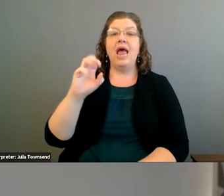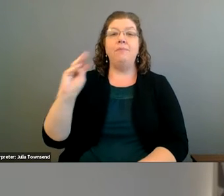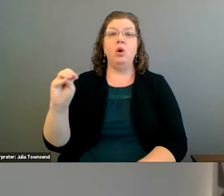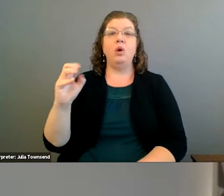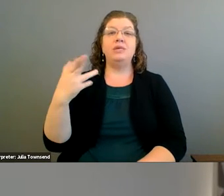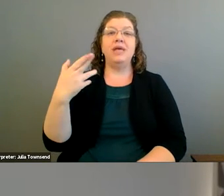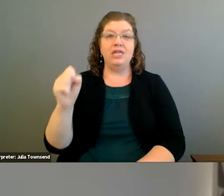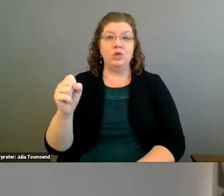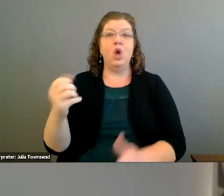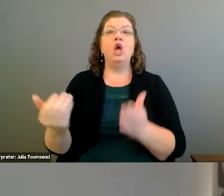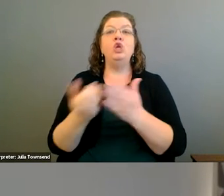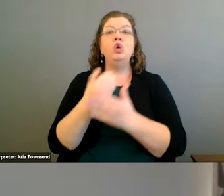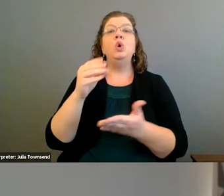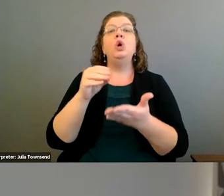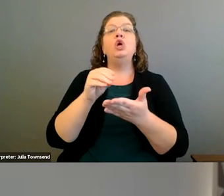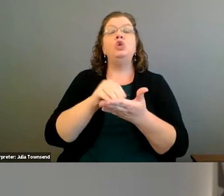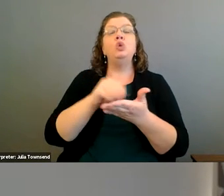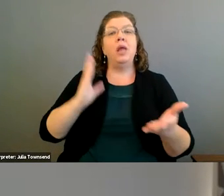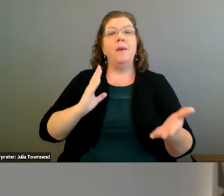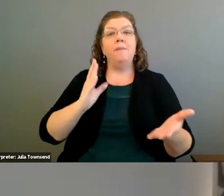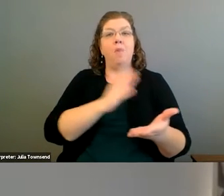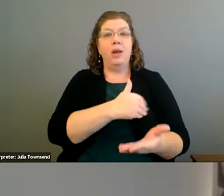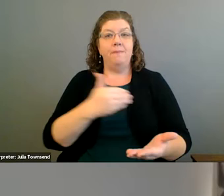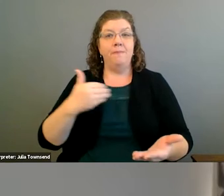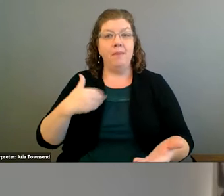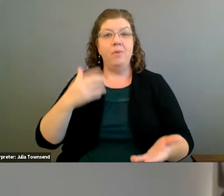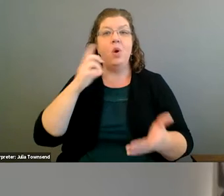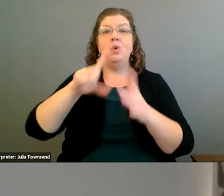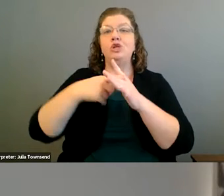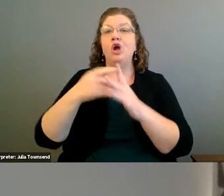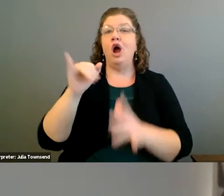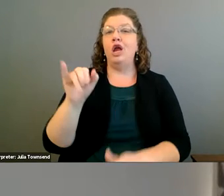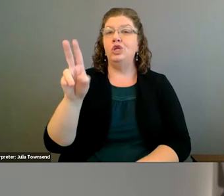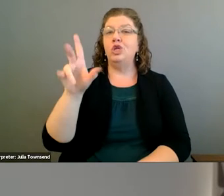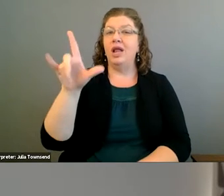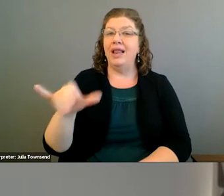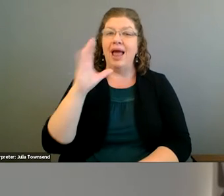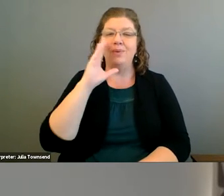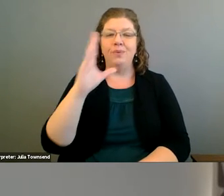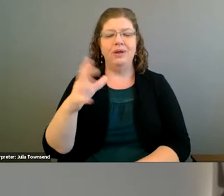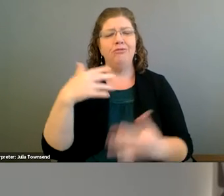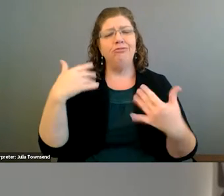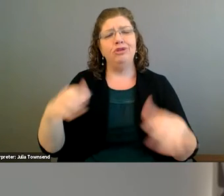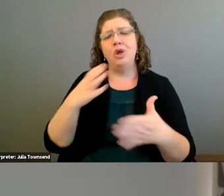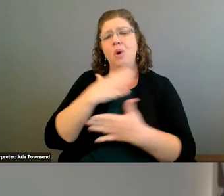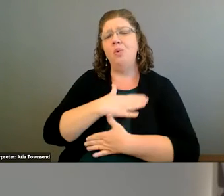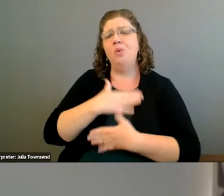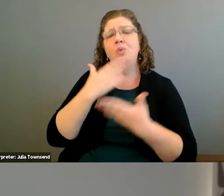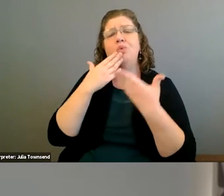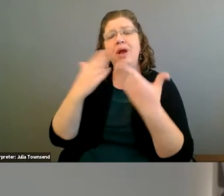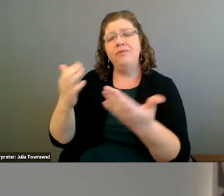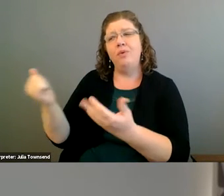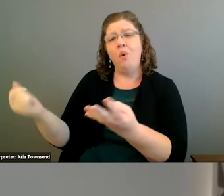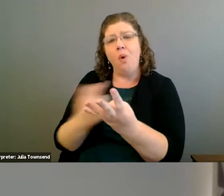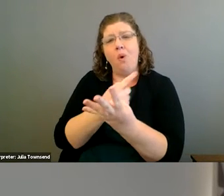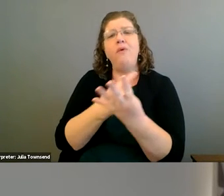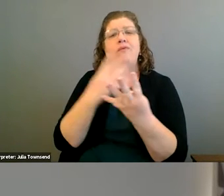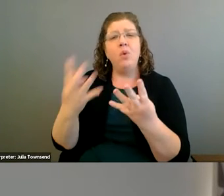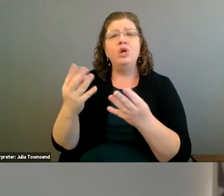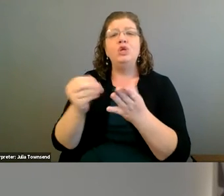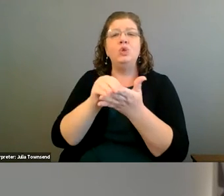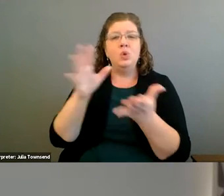el nuevo miembro estudiantil del Consejo. Dawson comenzará en julio. Estamos muy agradecidos con todos los